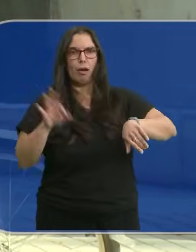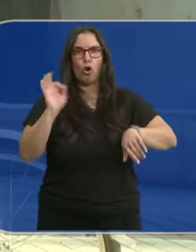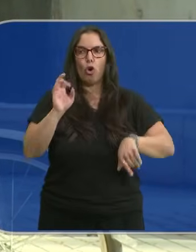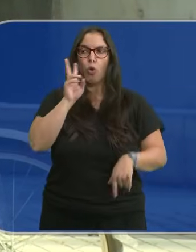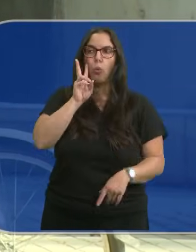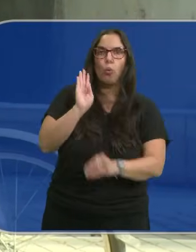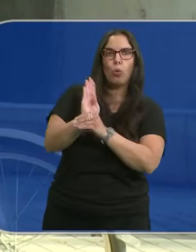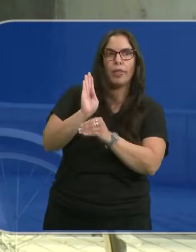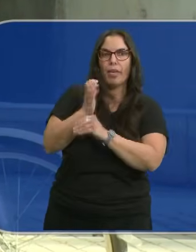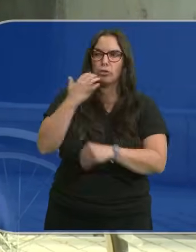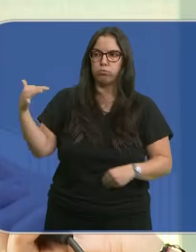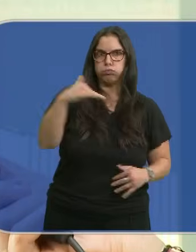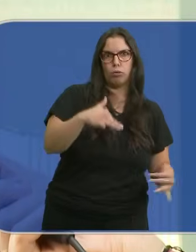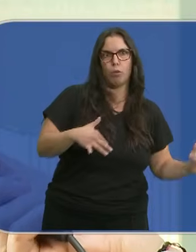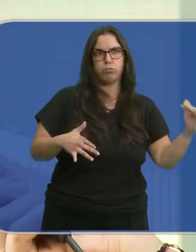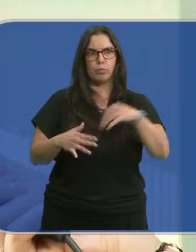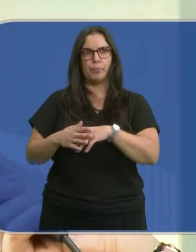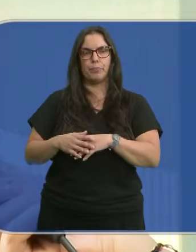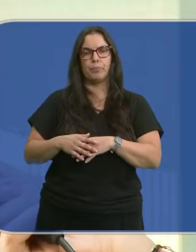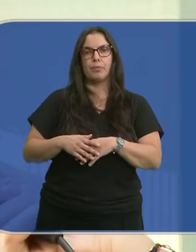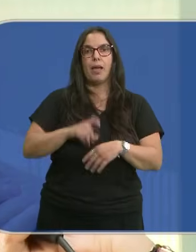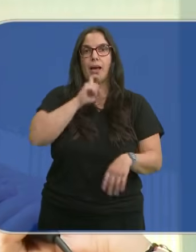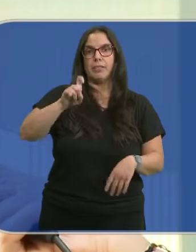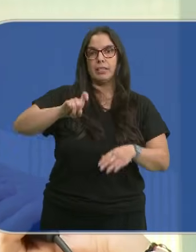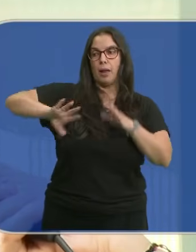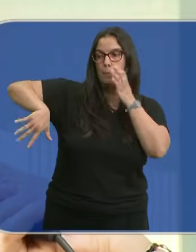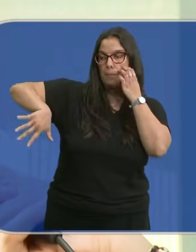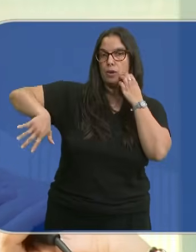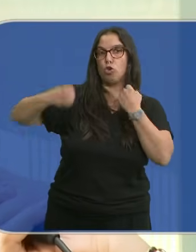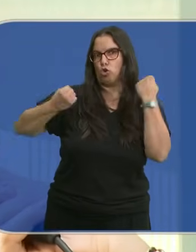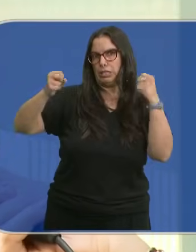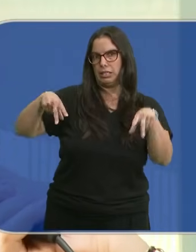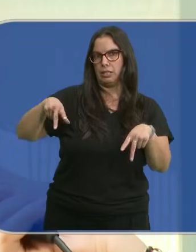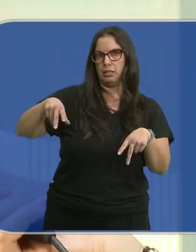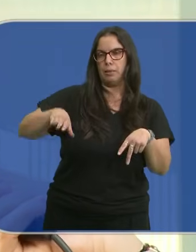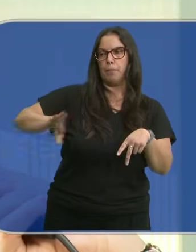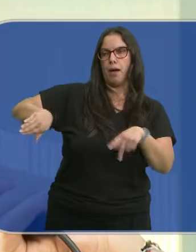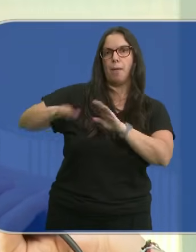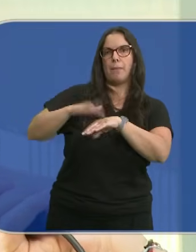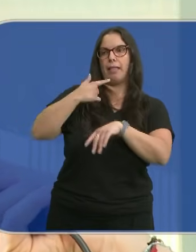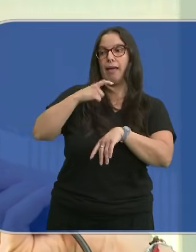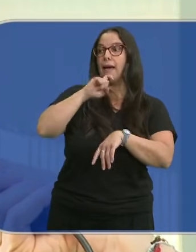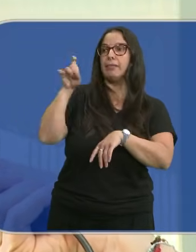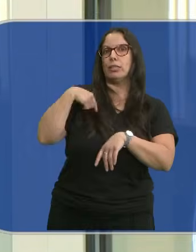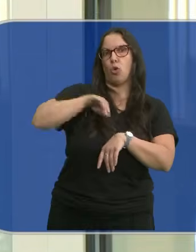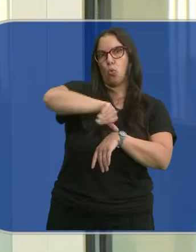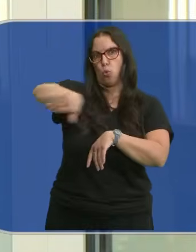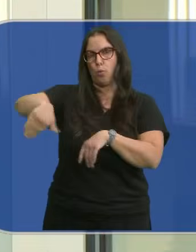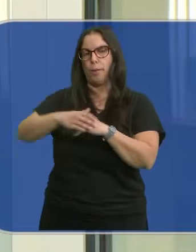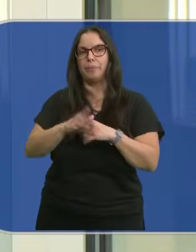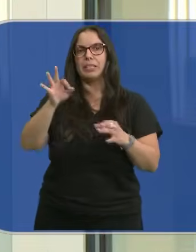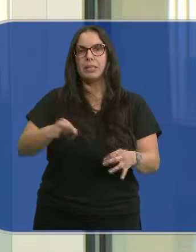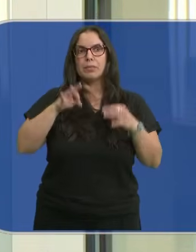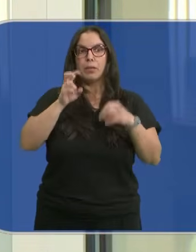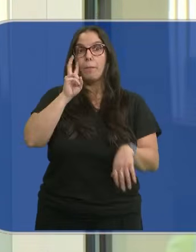invasiones por sorpresa de nuestro carril. Sacar la mano a un lado que no haya coches, para marcar la curva. Siempre mirar